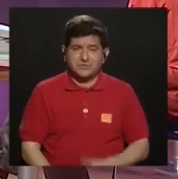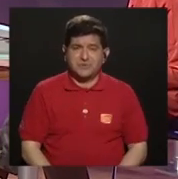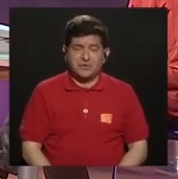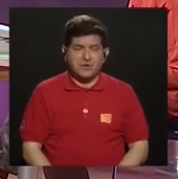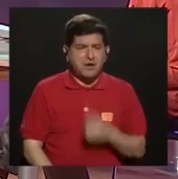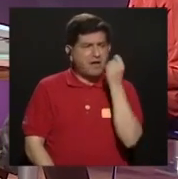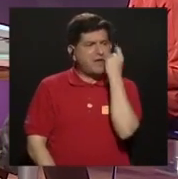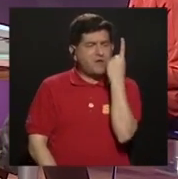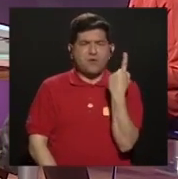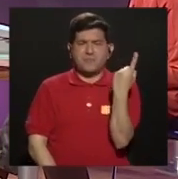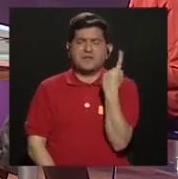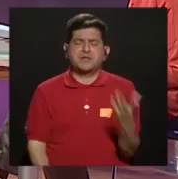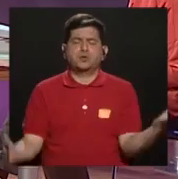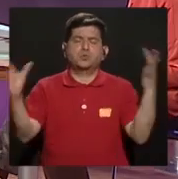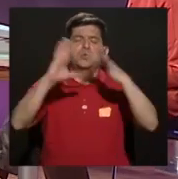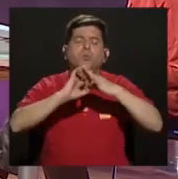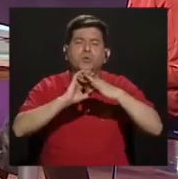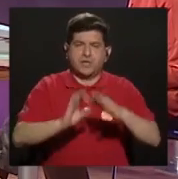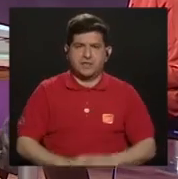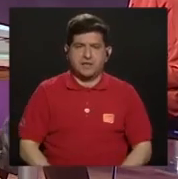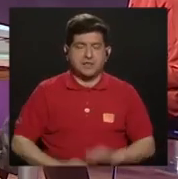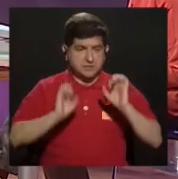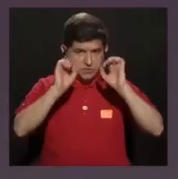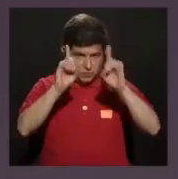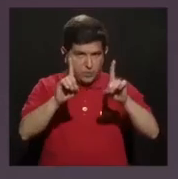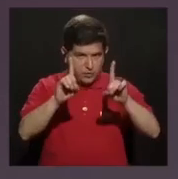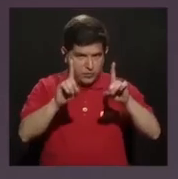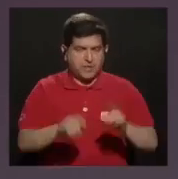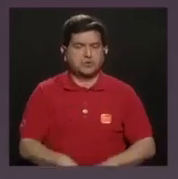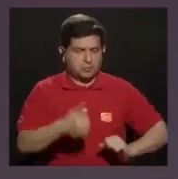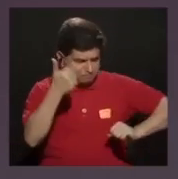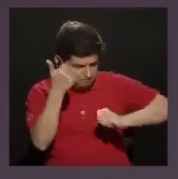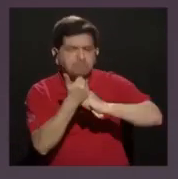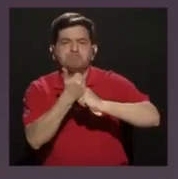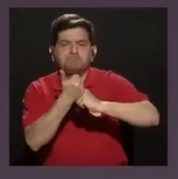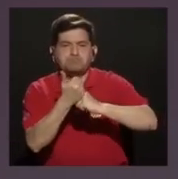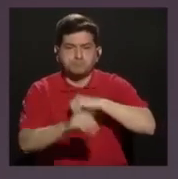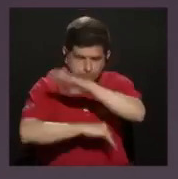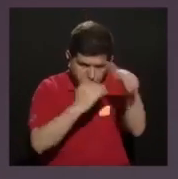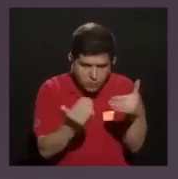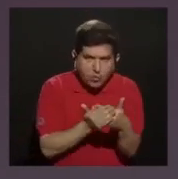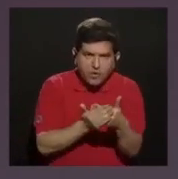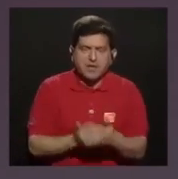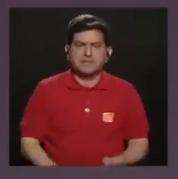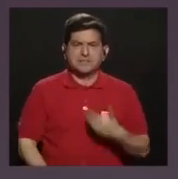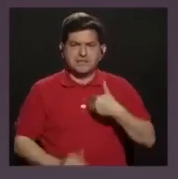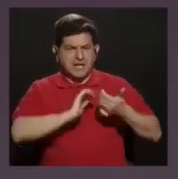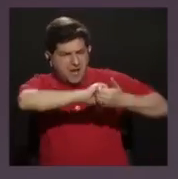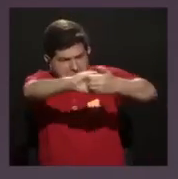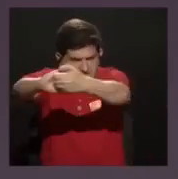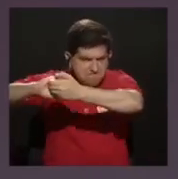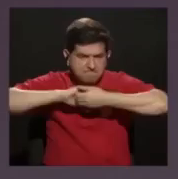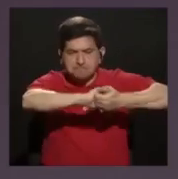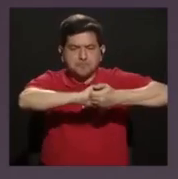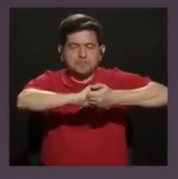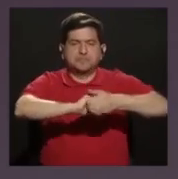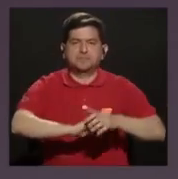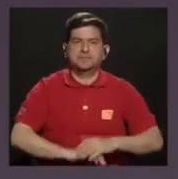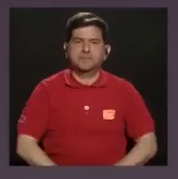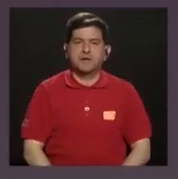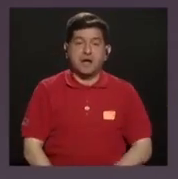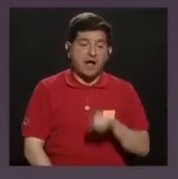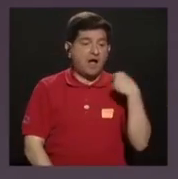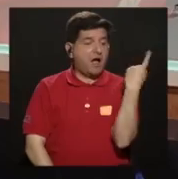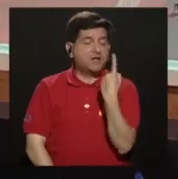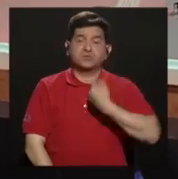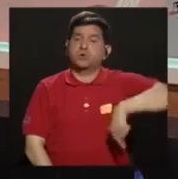escenario, y entendimos que solo juntas, educándonos, apoyándonos, teniendo esa sororidad entre nosotras, era